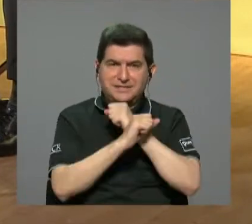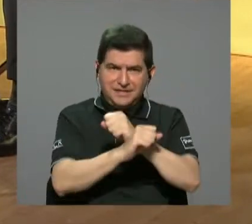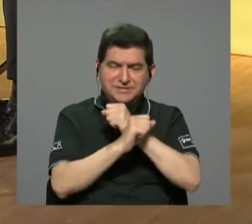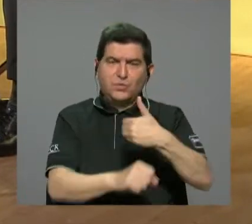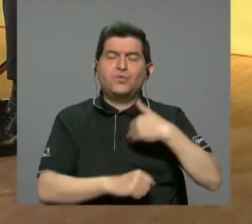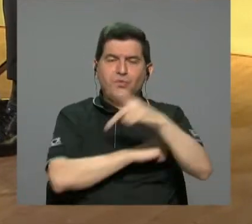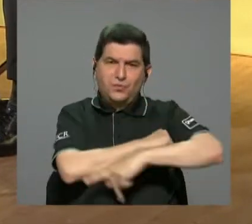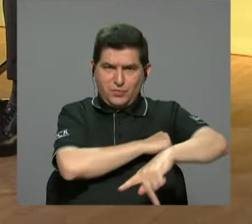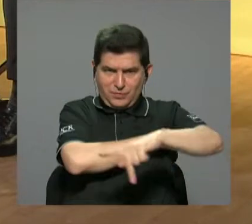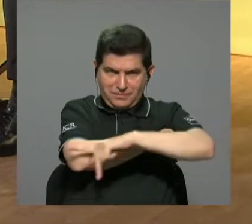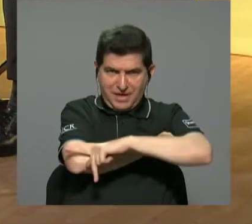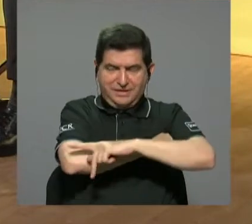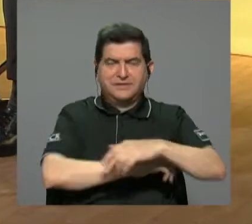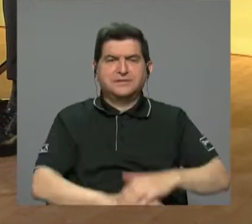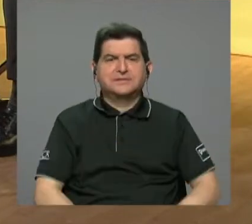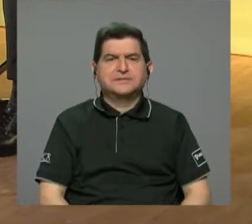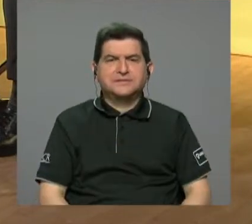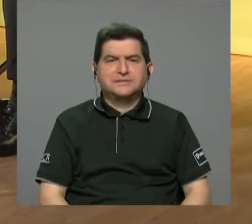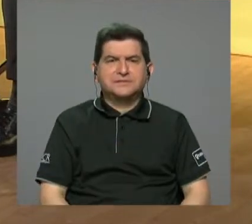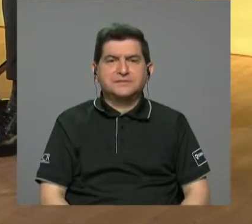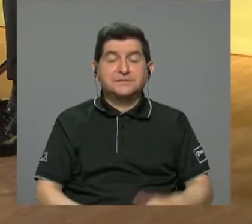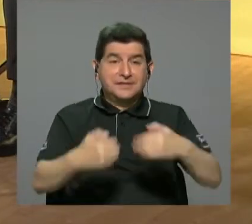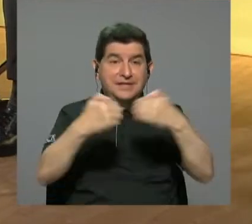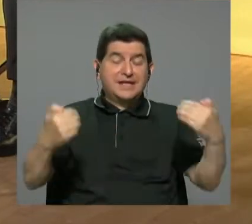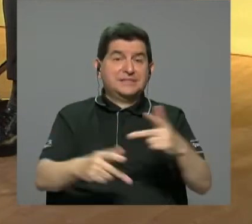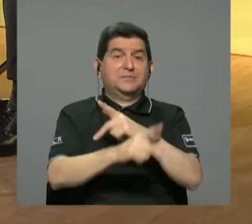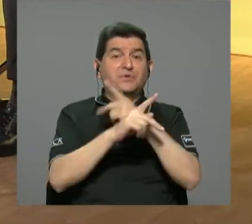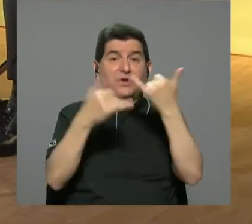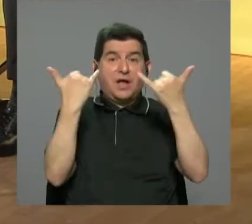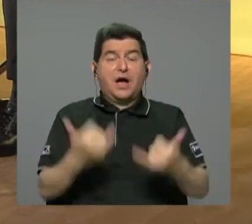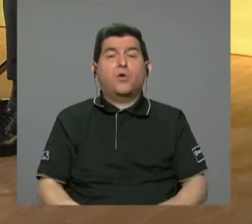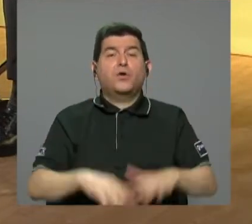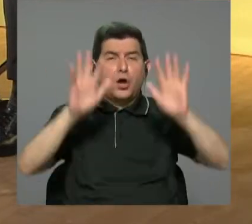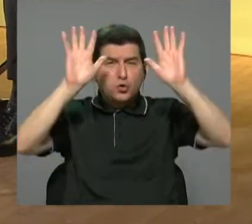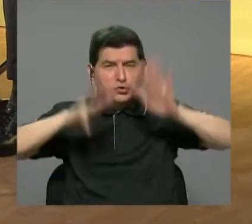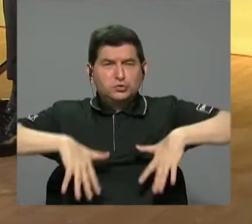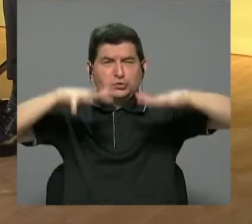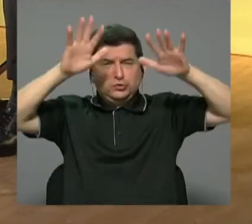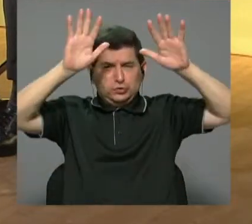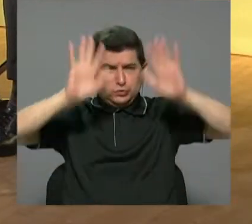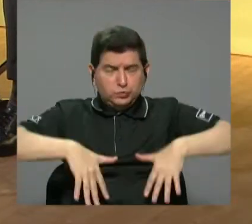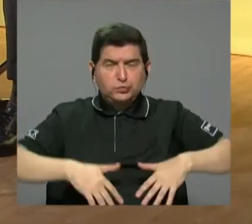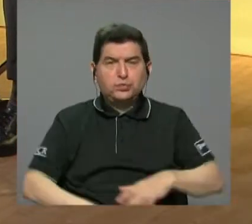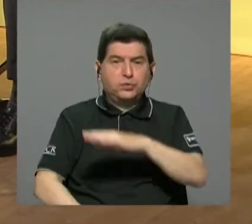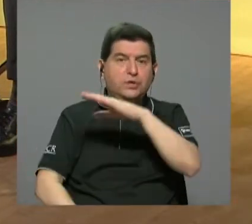tiene el país, la brecha de protección. Ahora que estamos con estos aguaceros y con